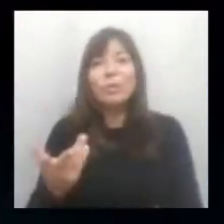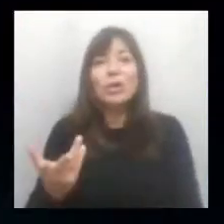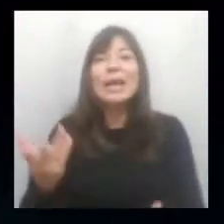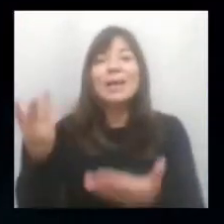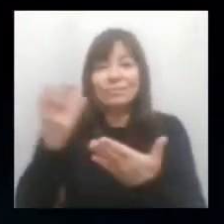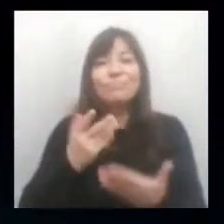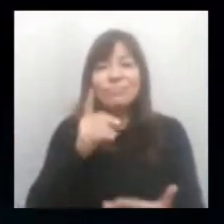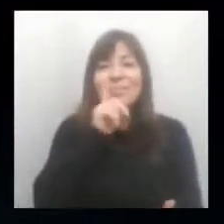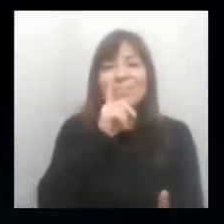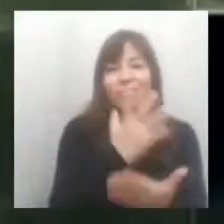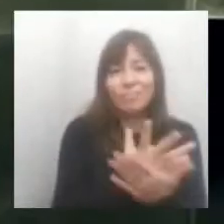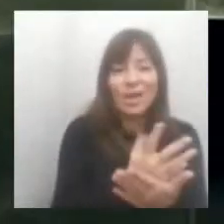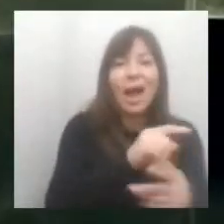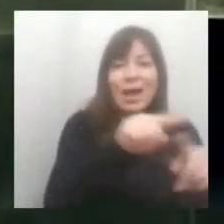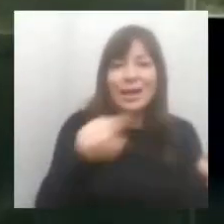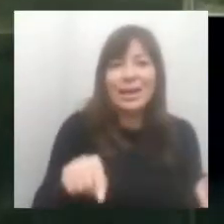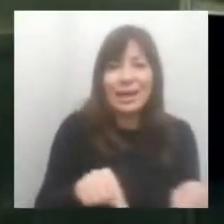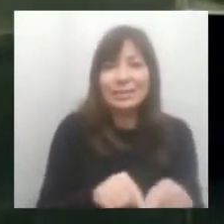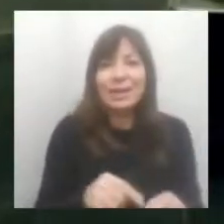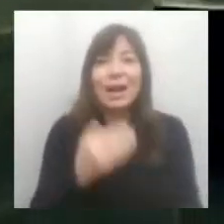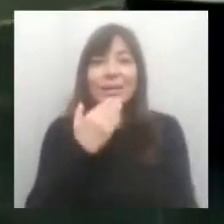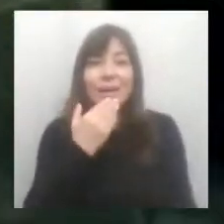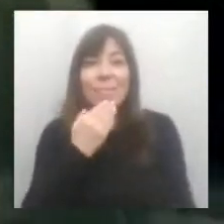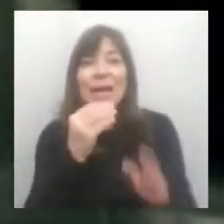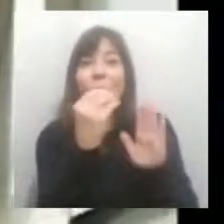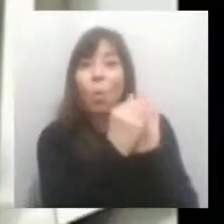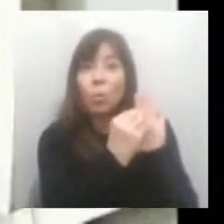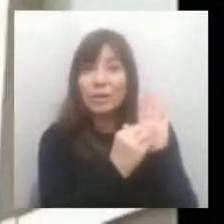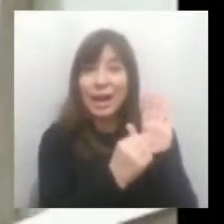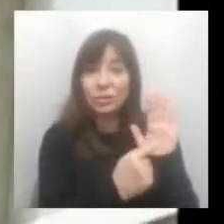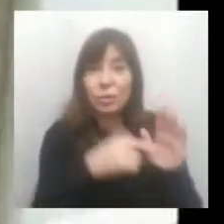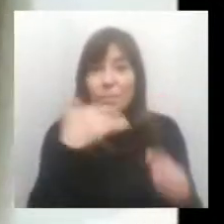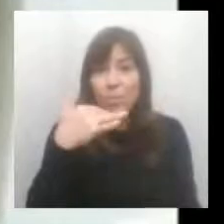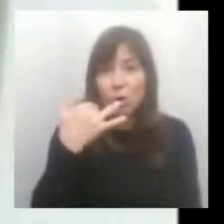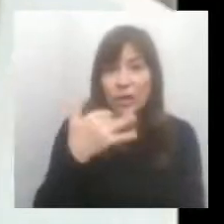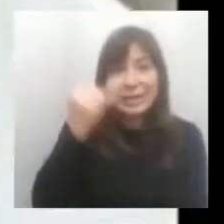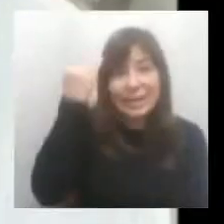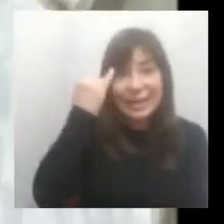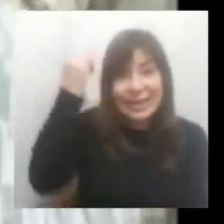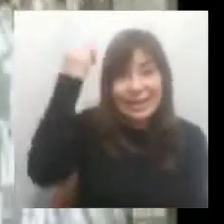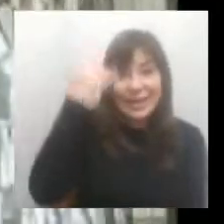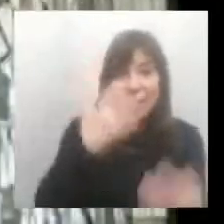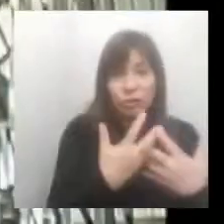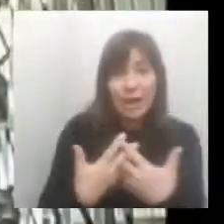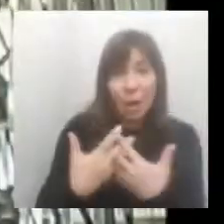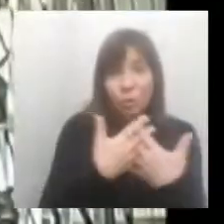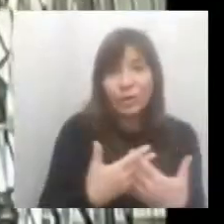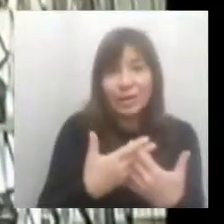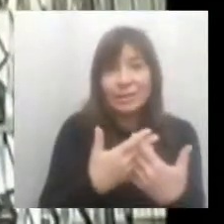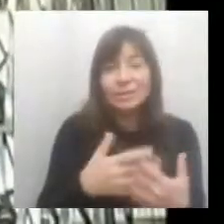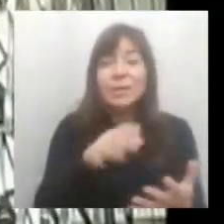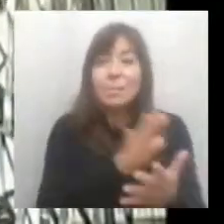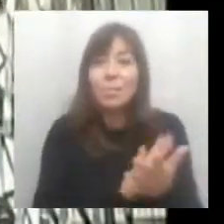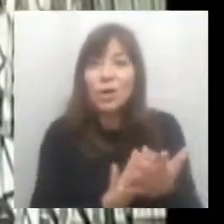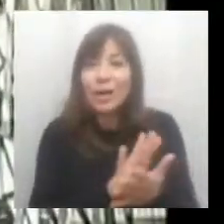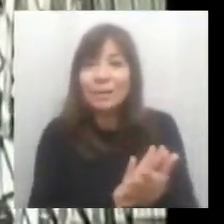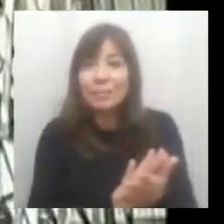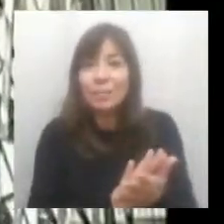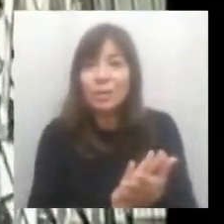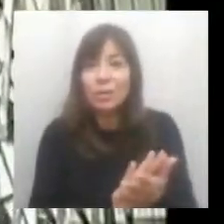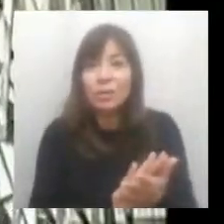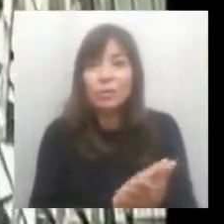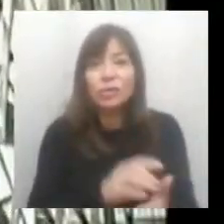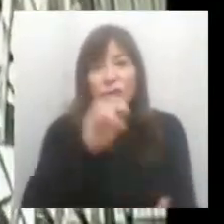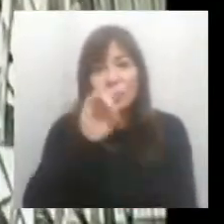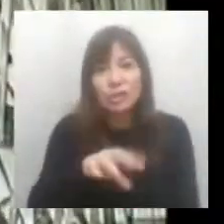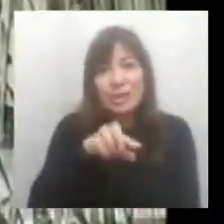contar un dato también con respecto a las propuestas de Chuck Hoberman, este ingeniero estadounidense, que, por ejemplo, yo sé que a la PAME le gusta